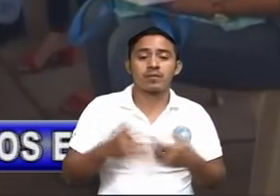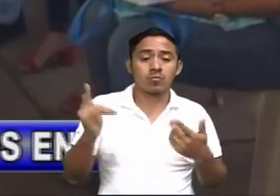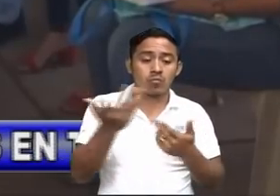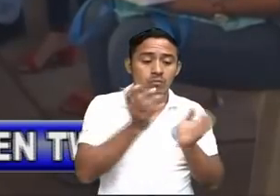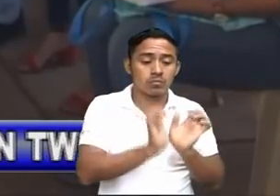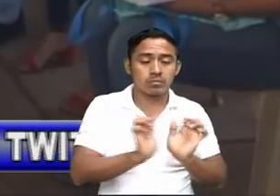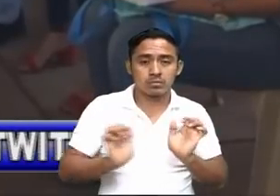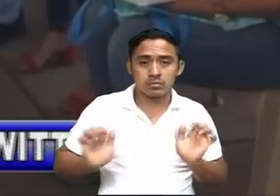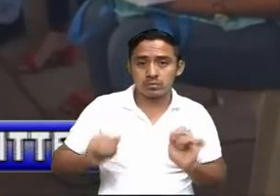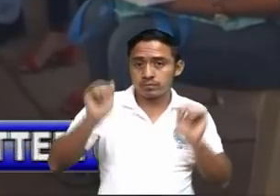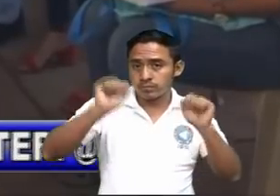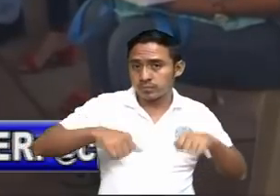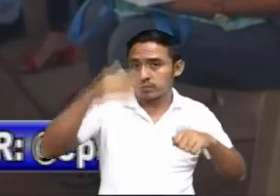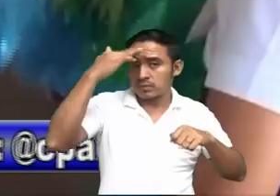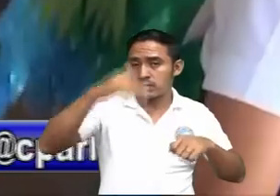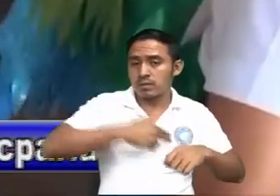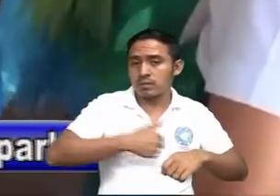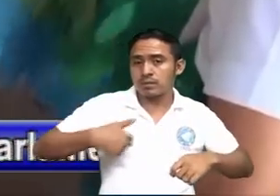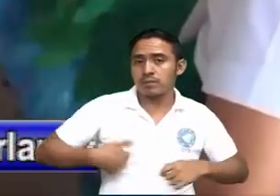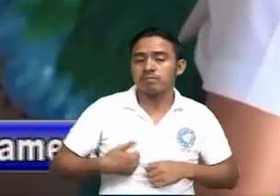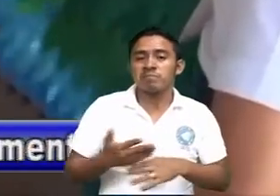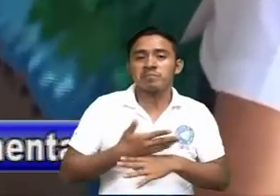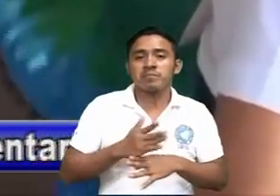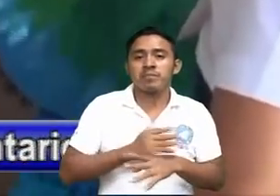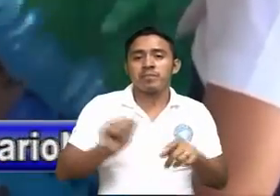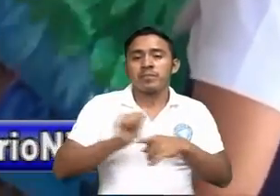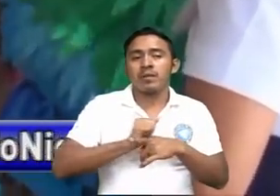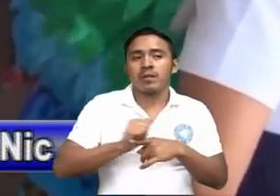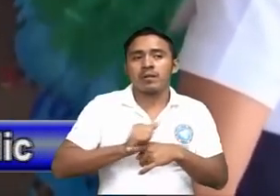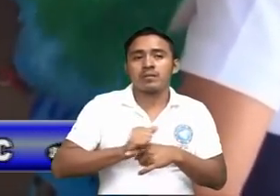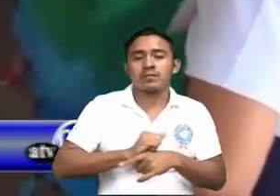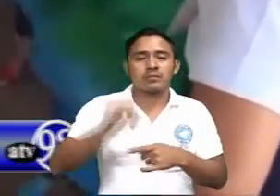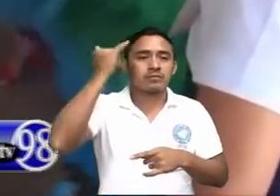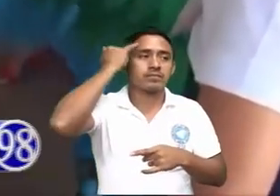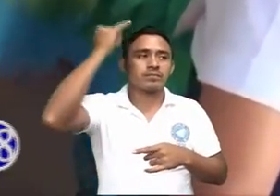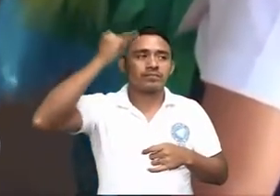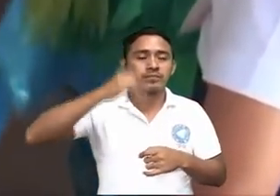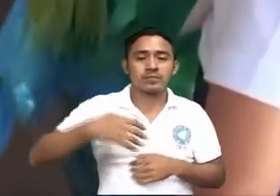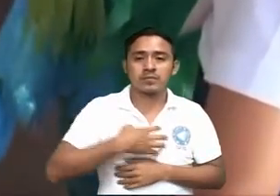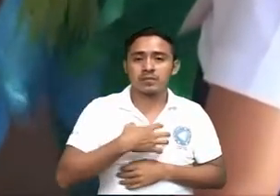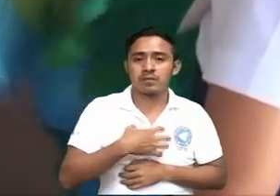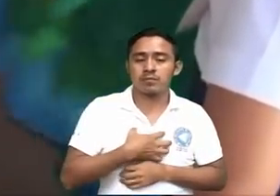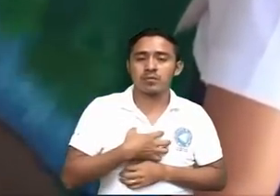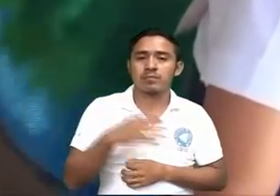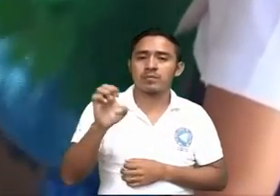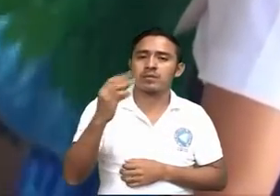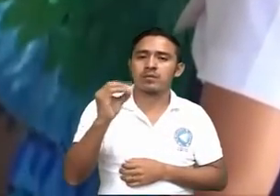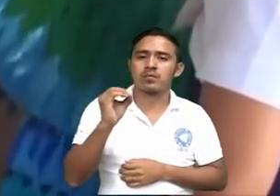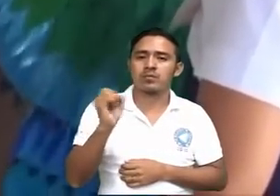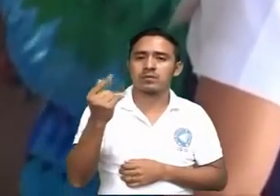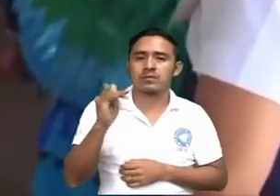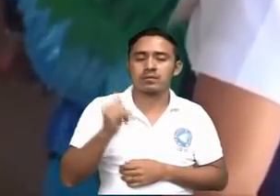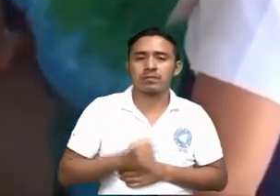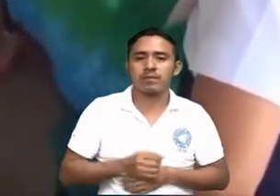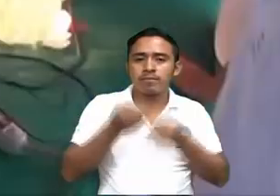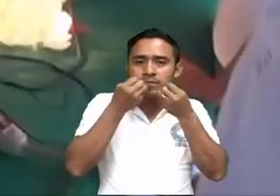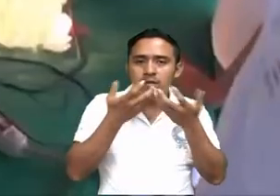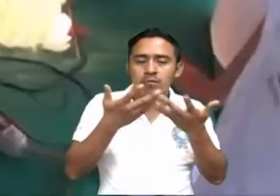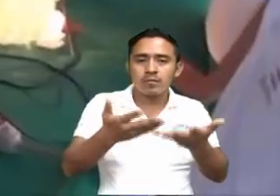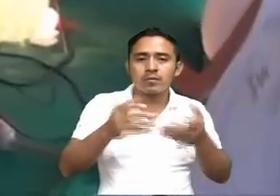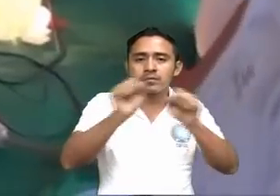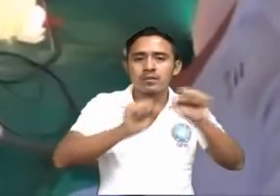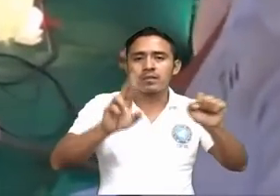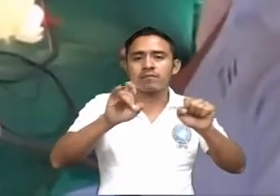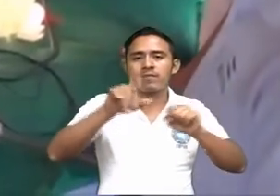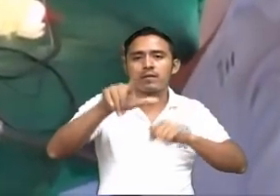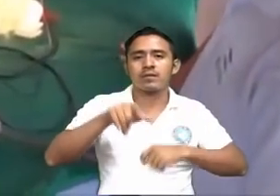niños y niñas puedan desarrollar y poner en práctica sus conocimientos y creatividad en protección del ecosistema. Desde el municipio de San Rafael